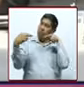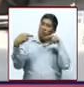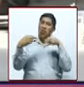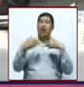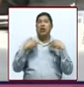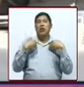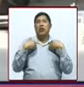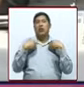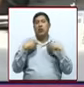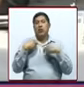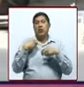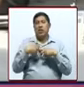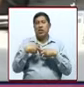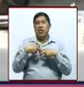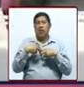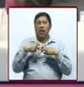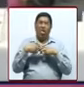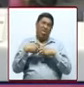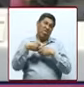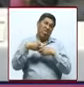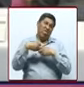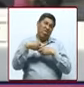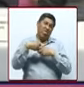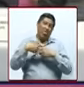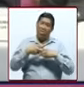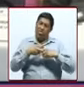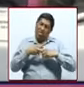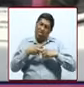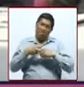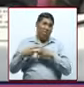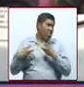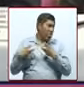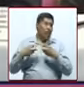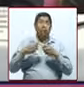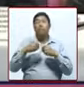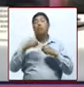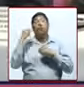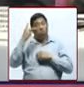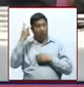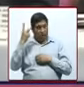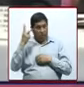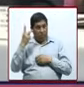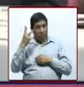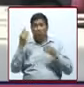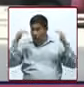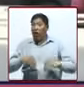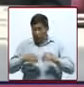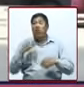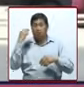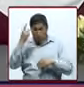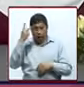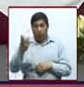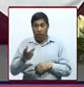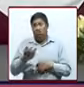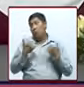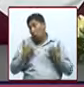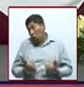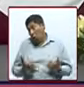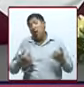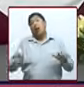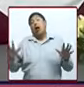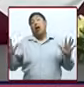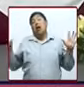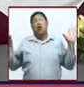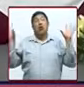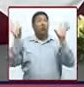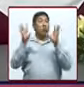que tienen trabada la política boliviana, los actores principales de lo que es una crisis política. Eso es lo saludable de hoy, haber